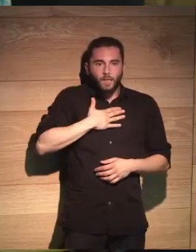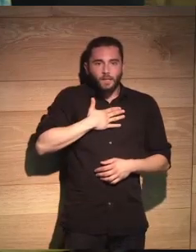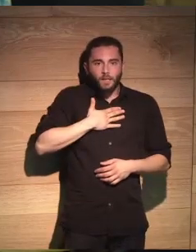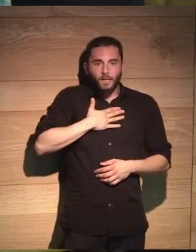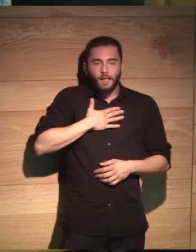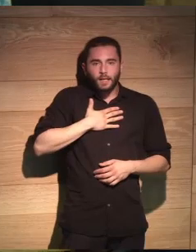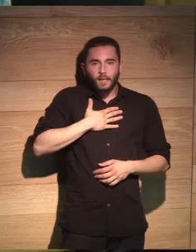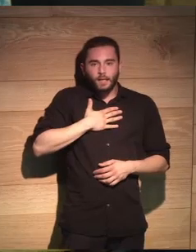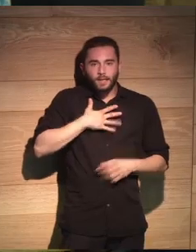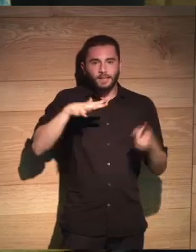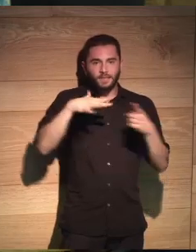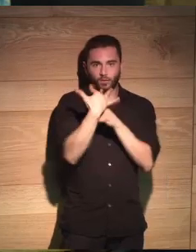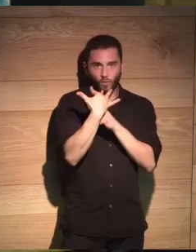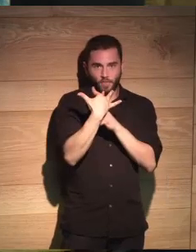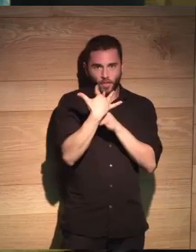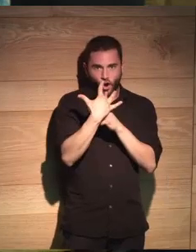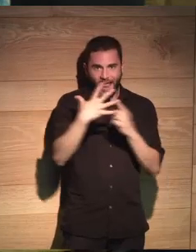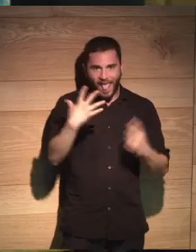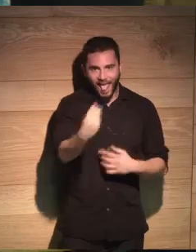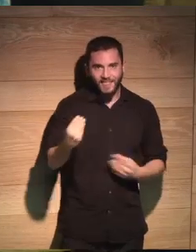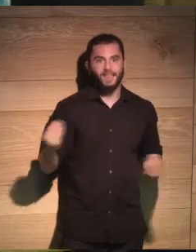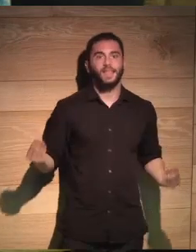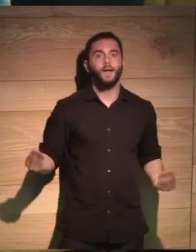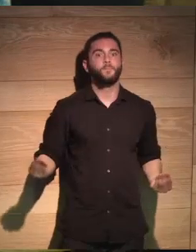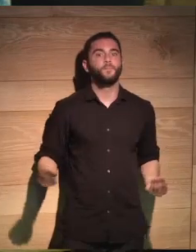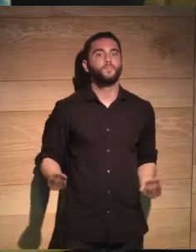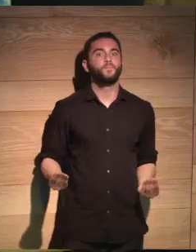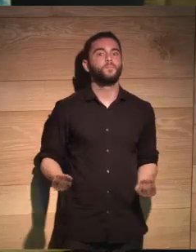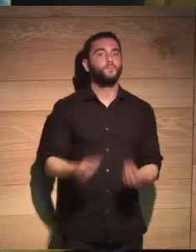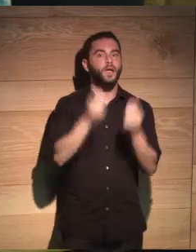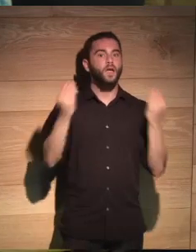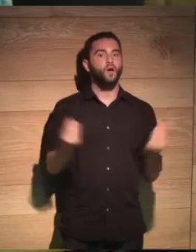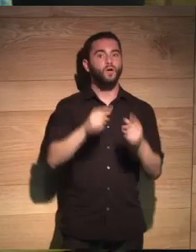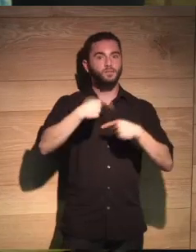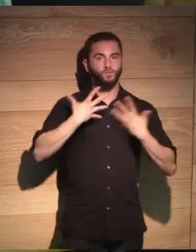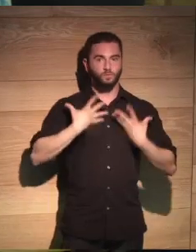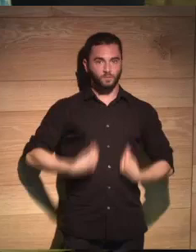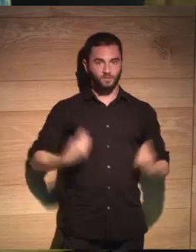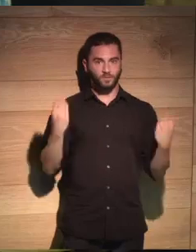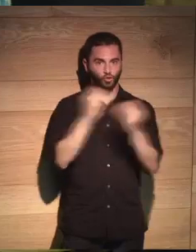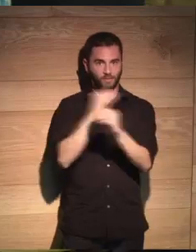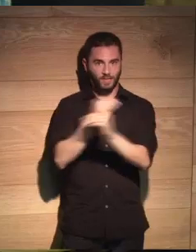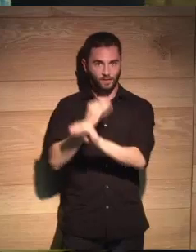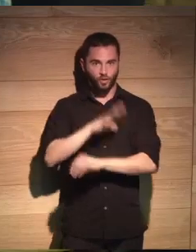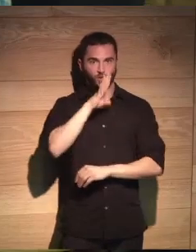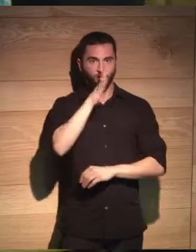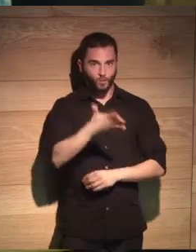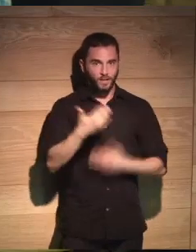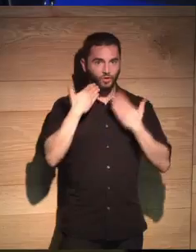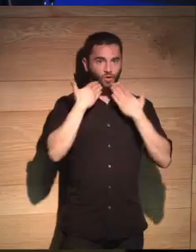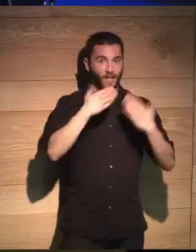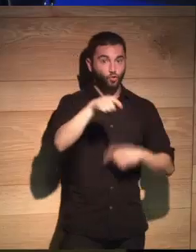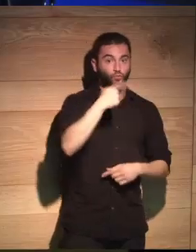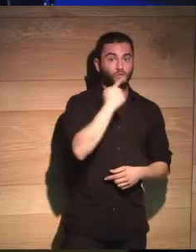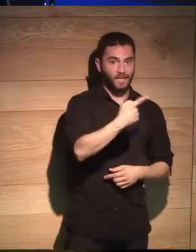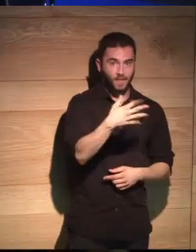mejor entendedor de la situación que estaba jugando, lo que le llevaba no solo a sus grandes depresiones, sino a sus grandes contradicciones. Yo creo que lo que dice usted